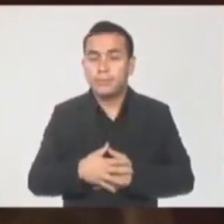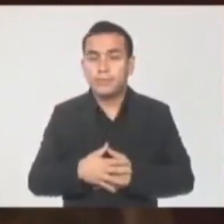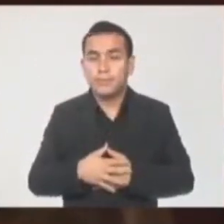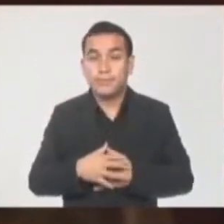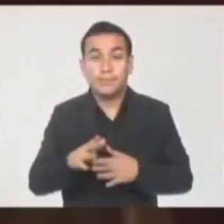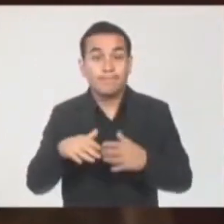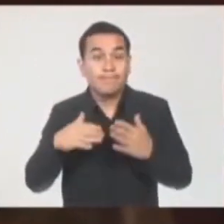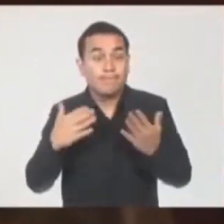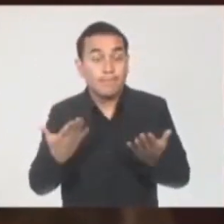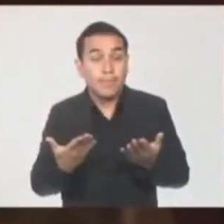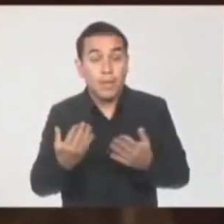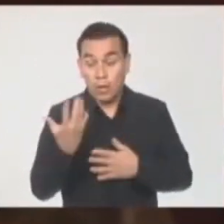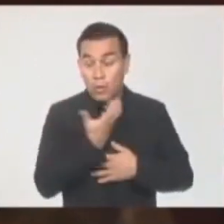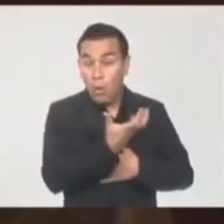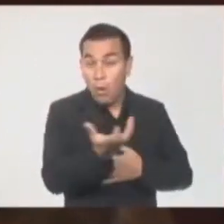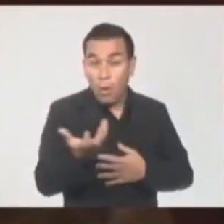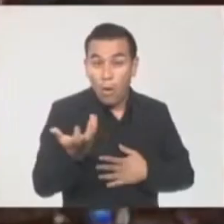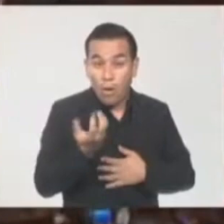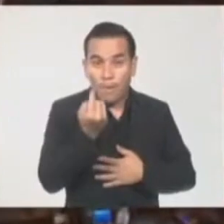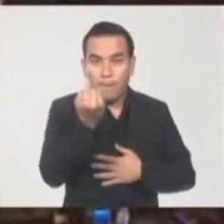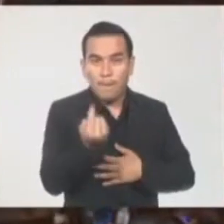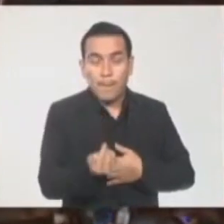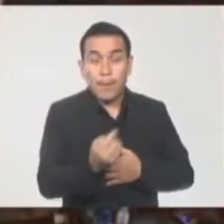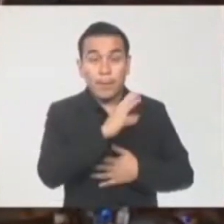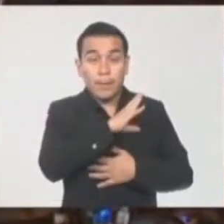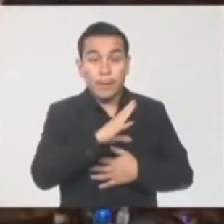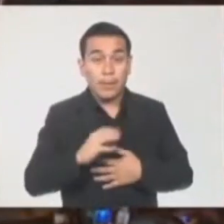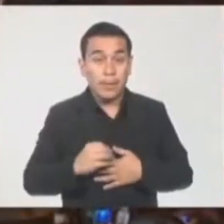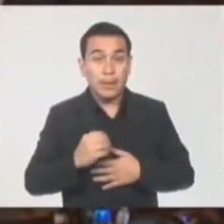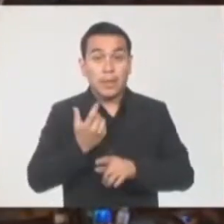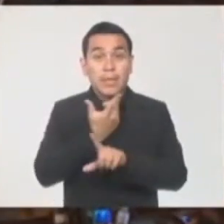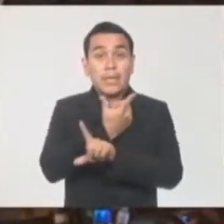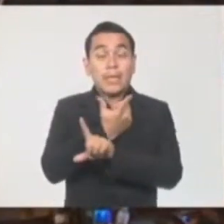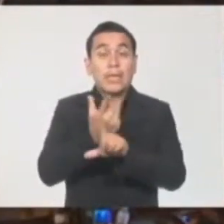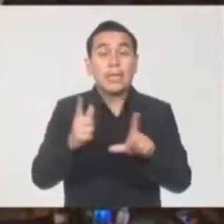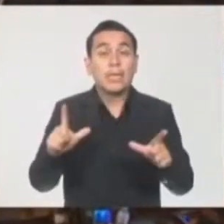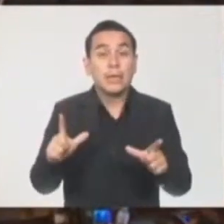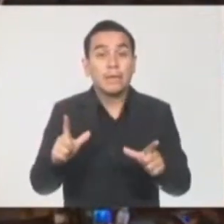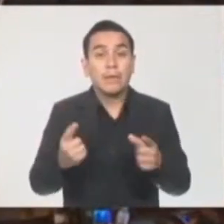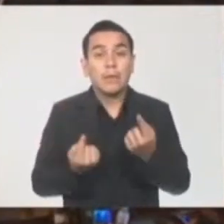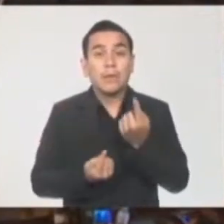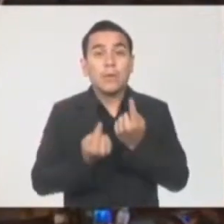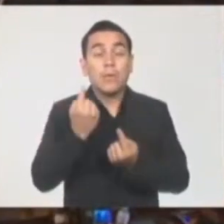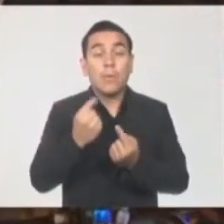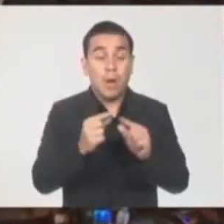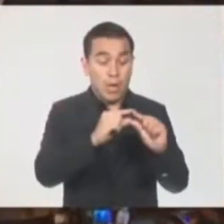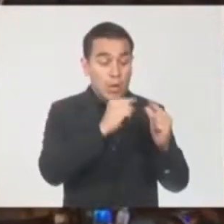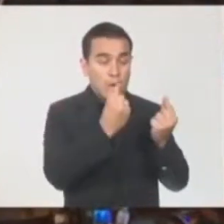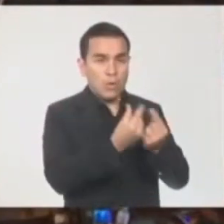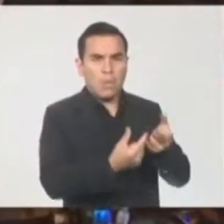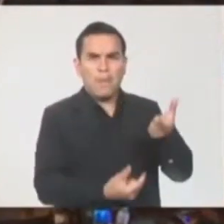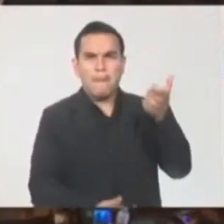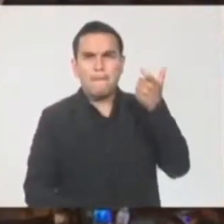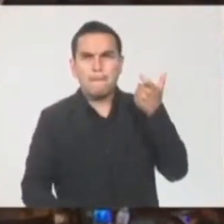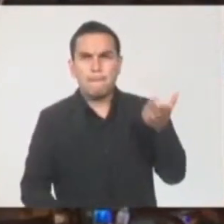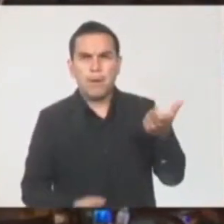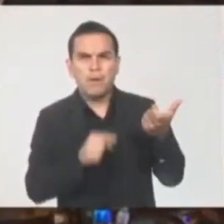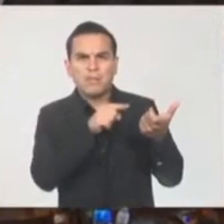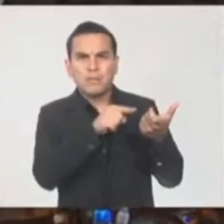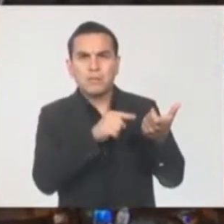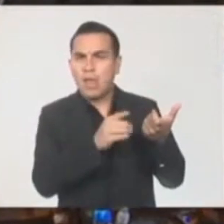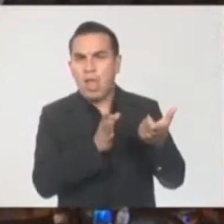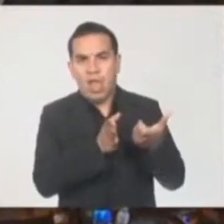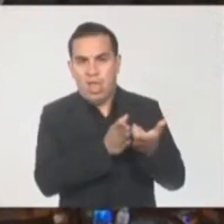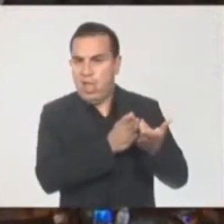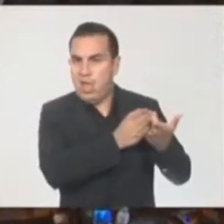Los salvadoreños tenemos que decidir liberarnos del yugo de los poderes fácticos, que con su aparato ideológico han